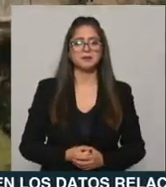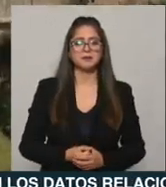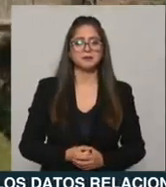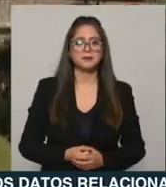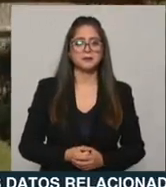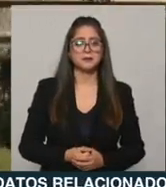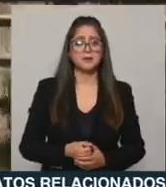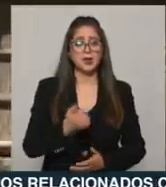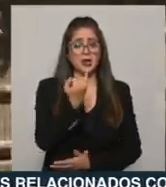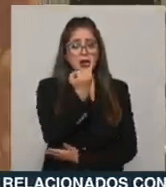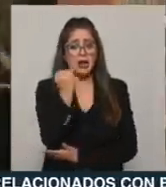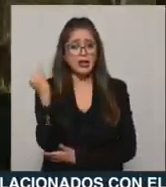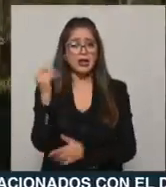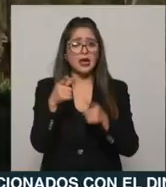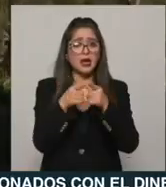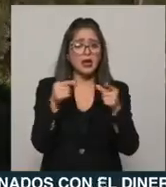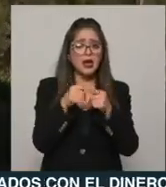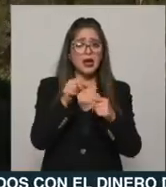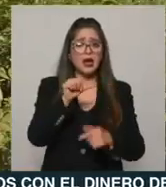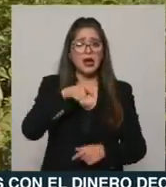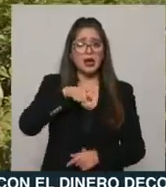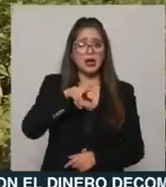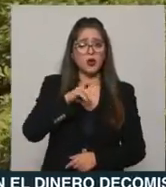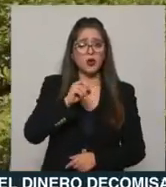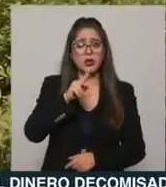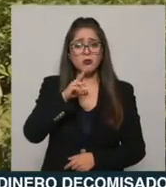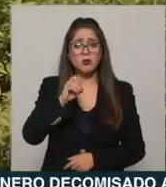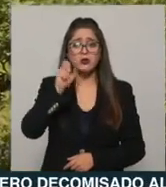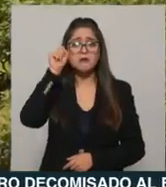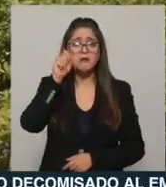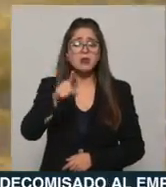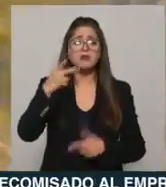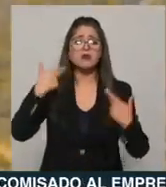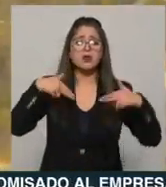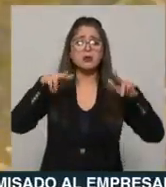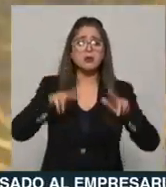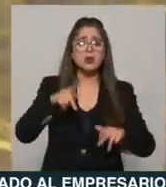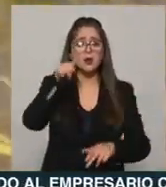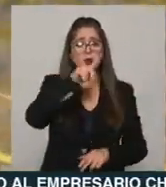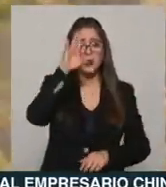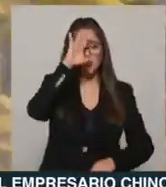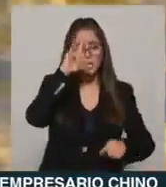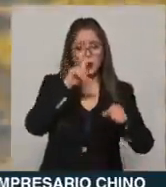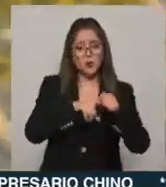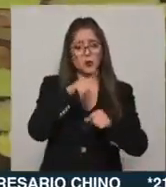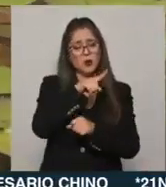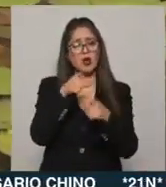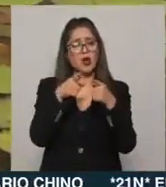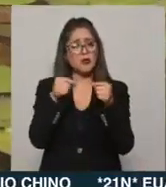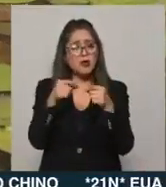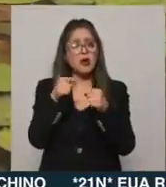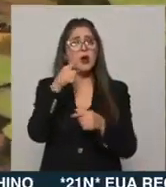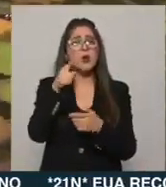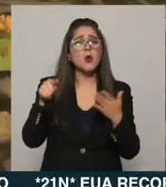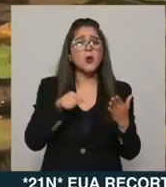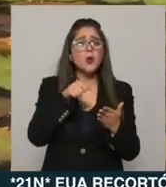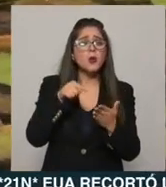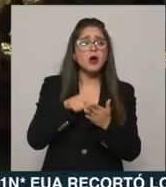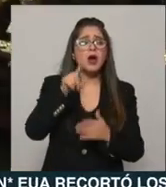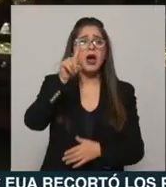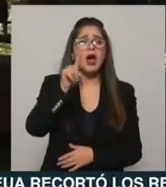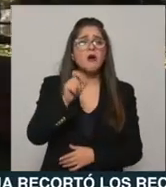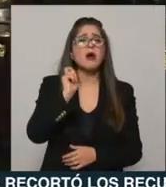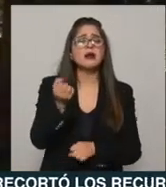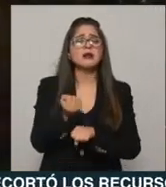En el jardín japonés hay arqueotipos y simbologías que reflejan la cultura japonesa. En este lugar, el agua representa la